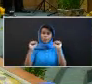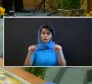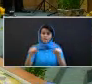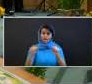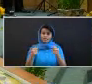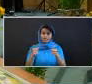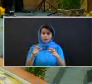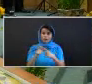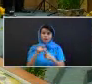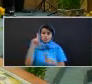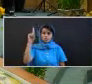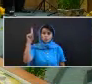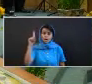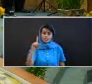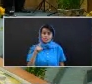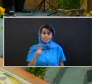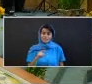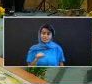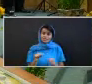haces.